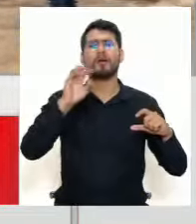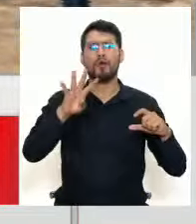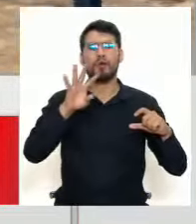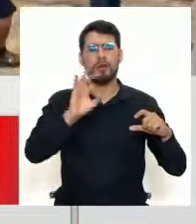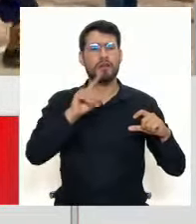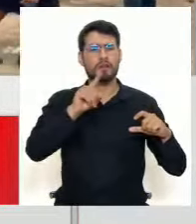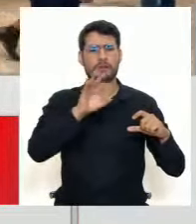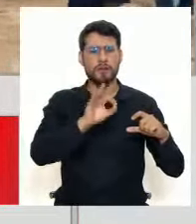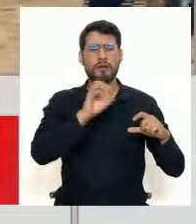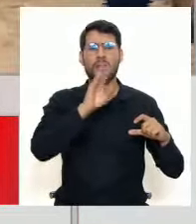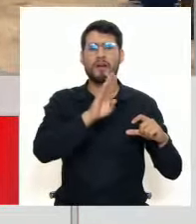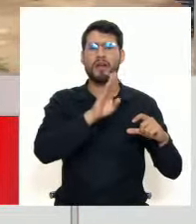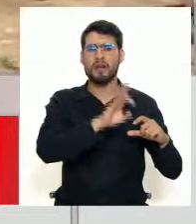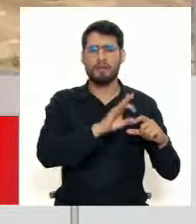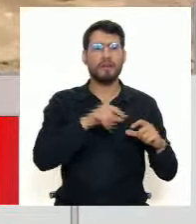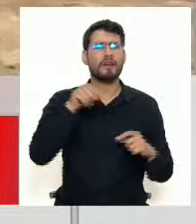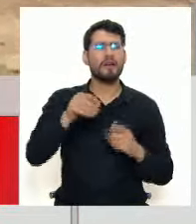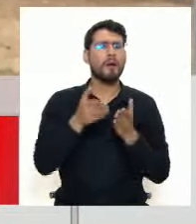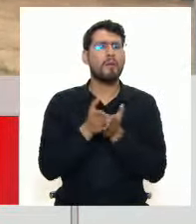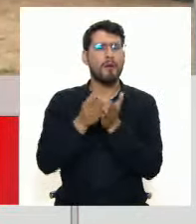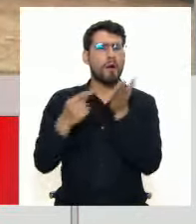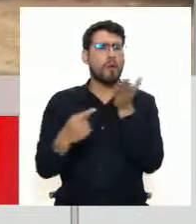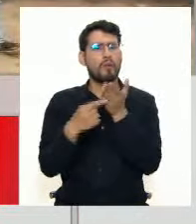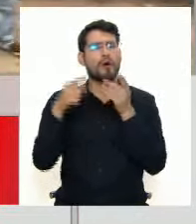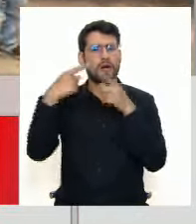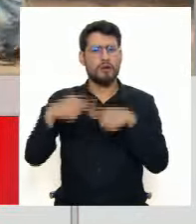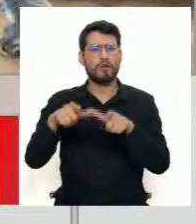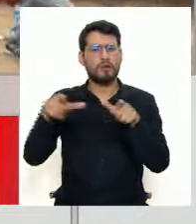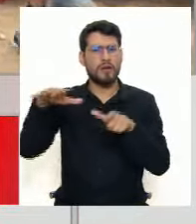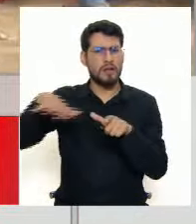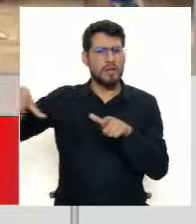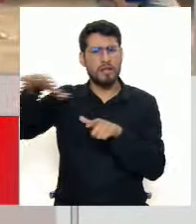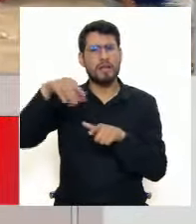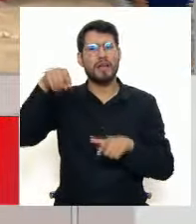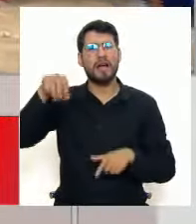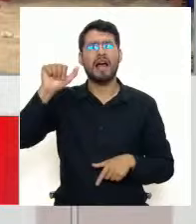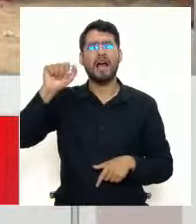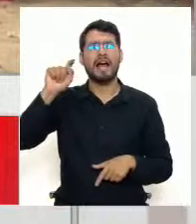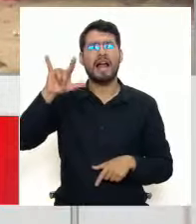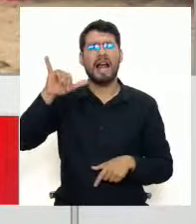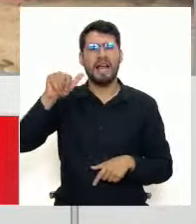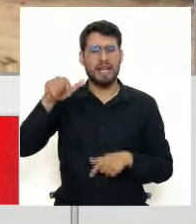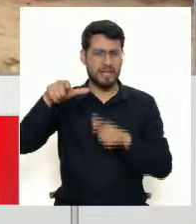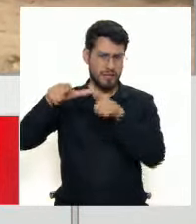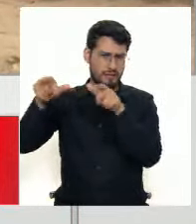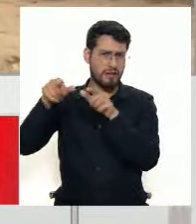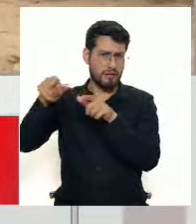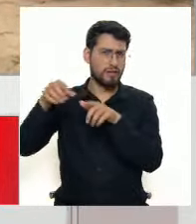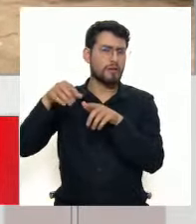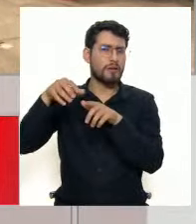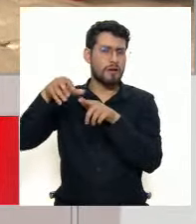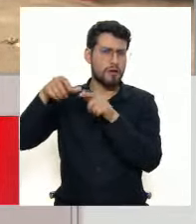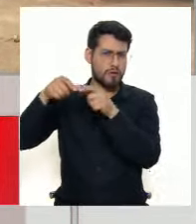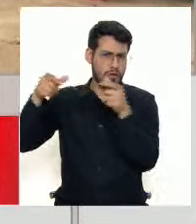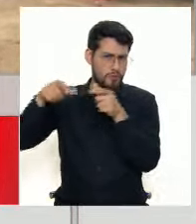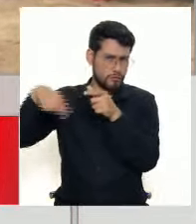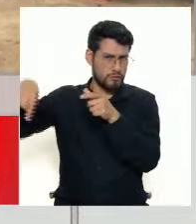PA4919BF. Naufragó en el río Ucayali, en el distrito de Tahuanía, provincia de Atalaya, ayer,